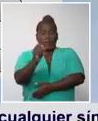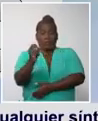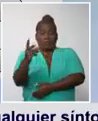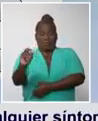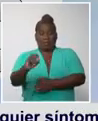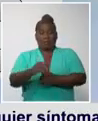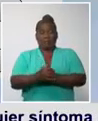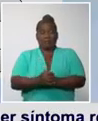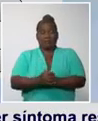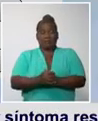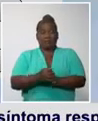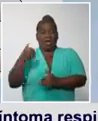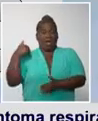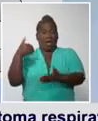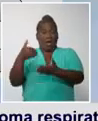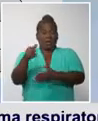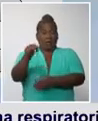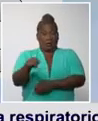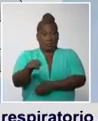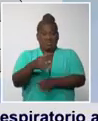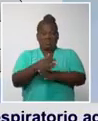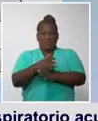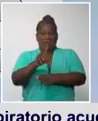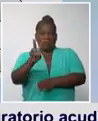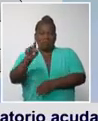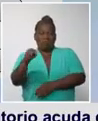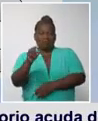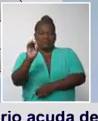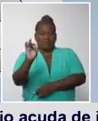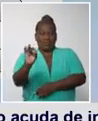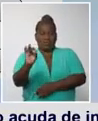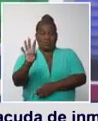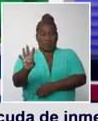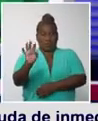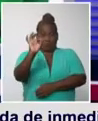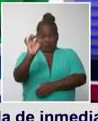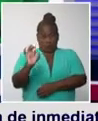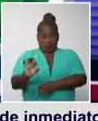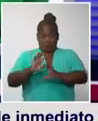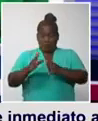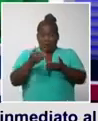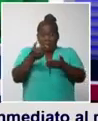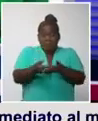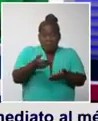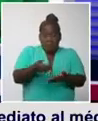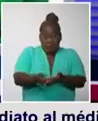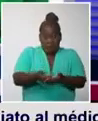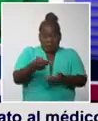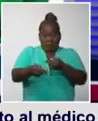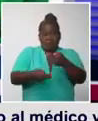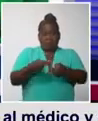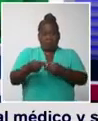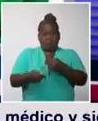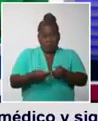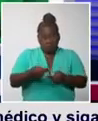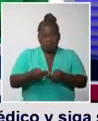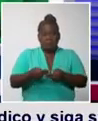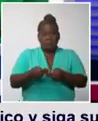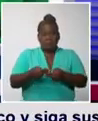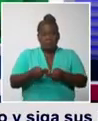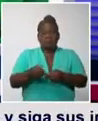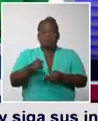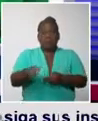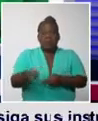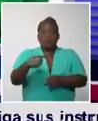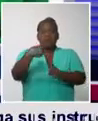hace que el 2,74% de todas las muestras que se han analizado, pues han resultado